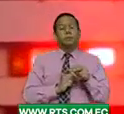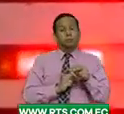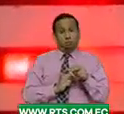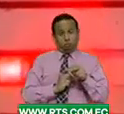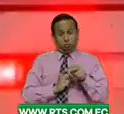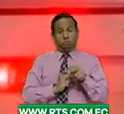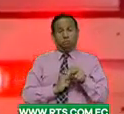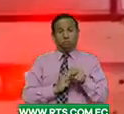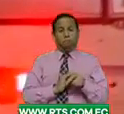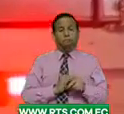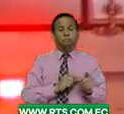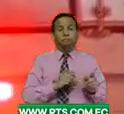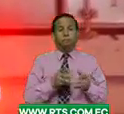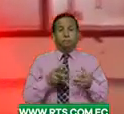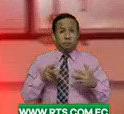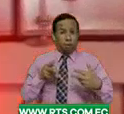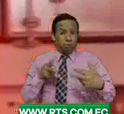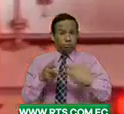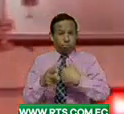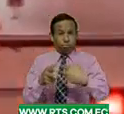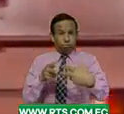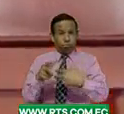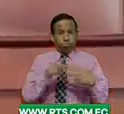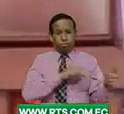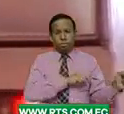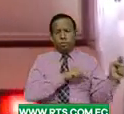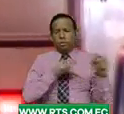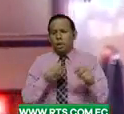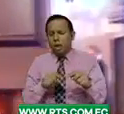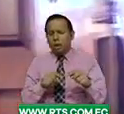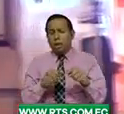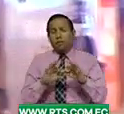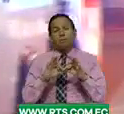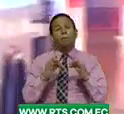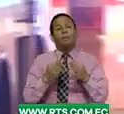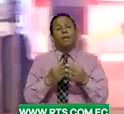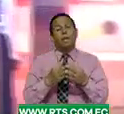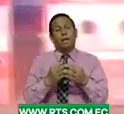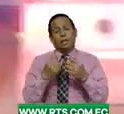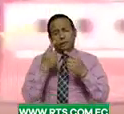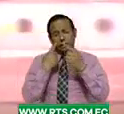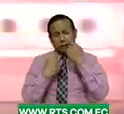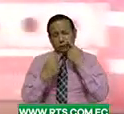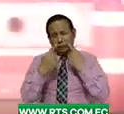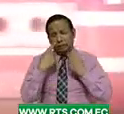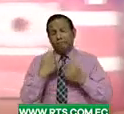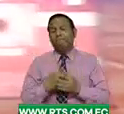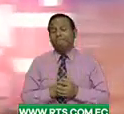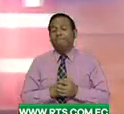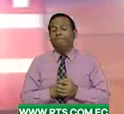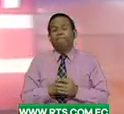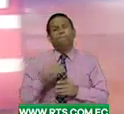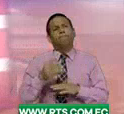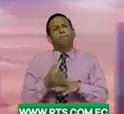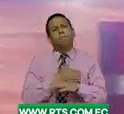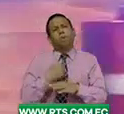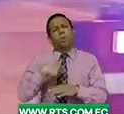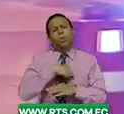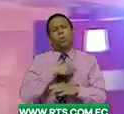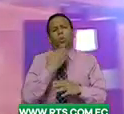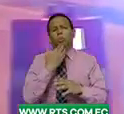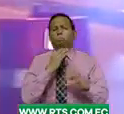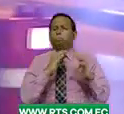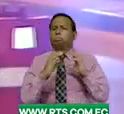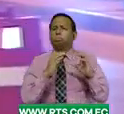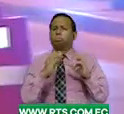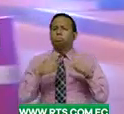de Jesús y lloraban también, y al parecer serían familiares. Lo que hemos conversado con uniformados en la institución del orden,